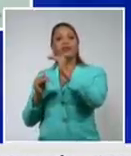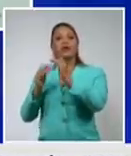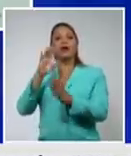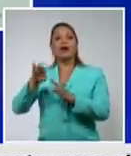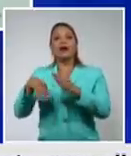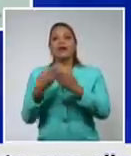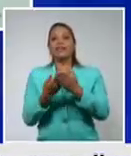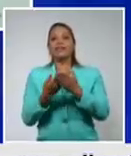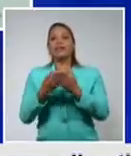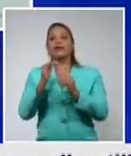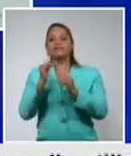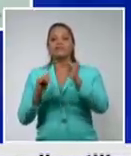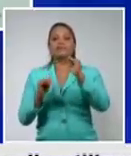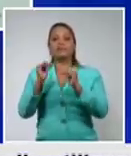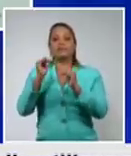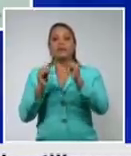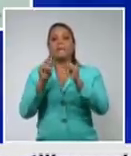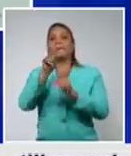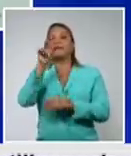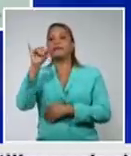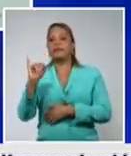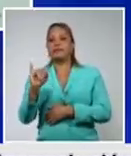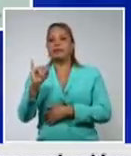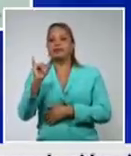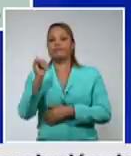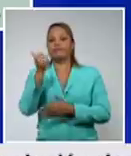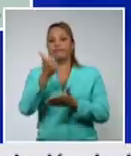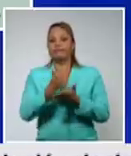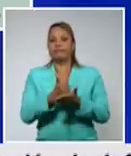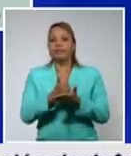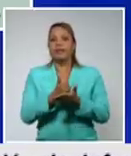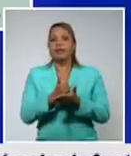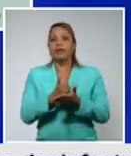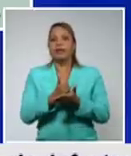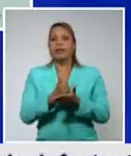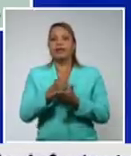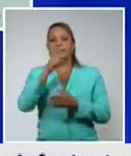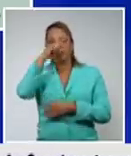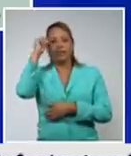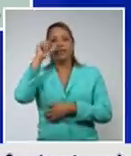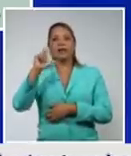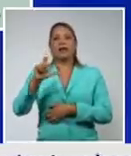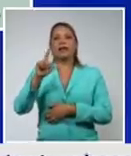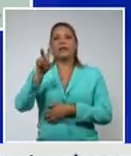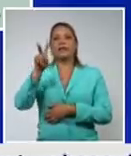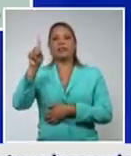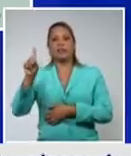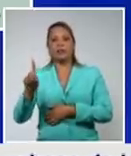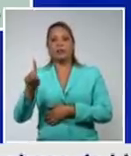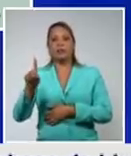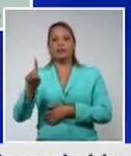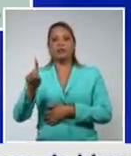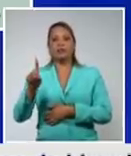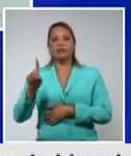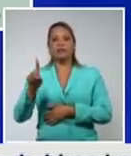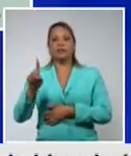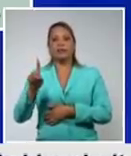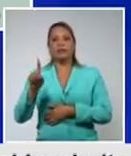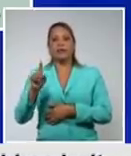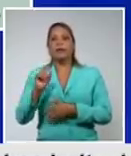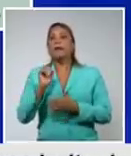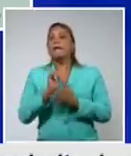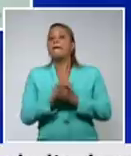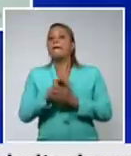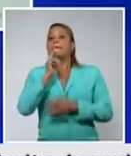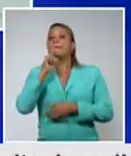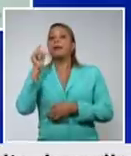casos autóctonos, el mayor número en el municipio de Santa Clara con 21, Manicaragua con 3,